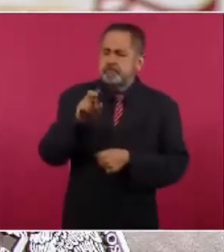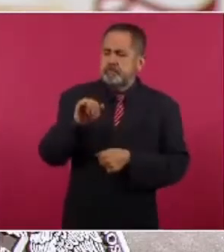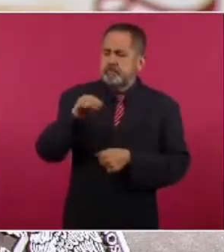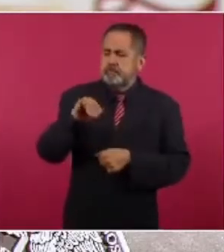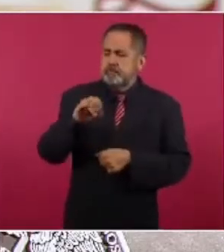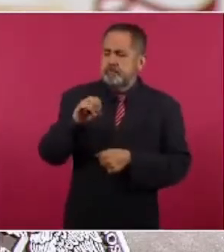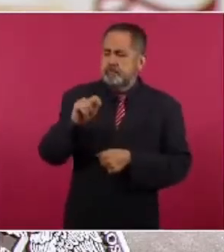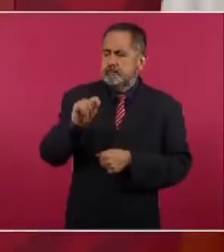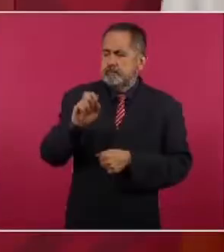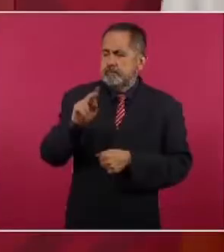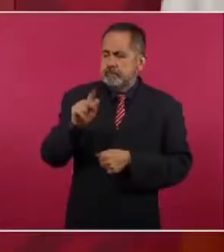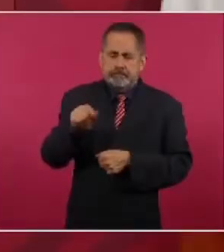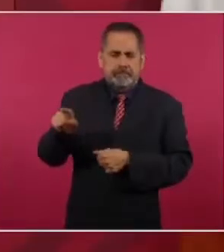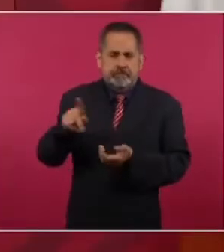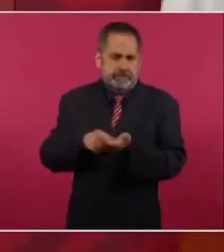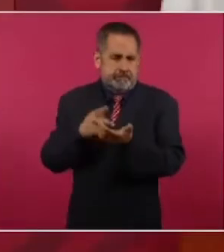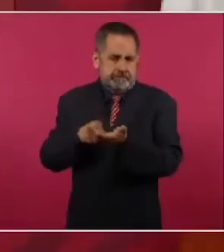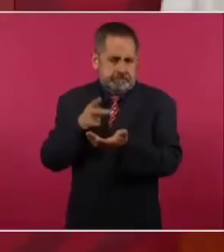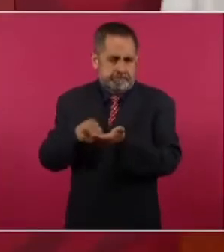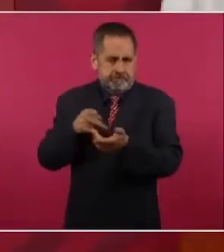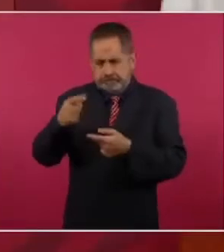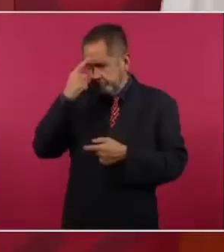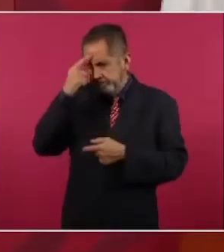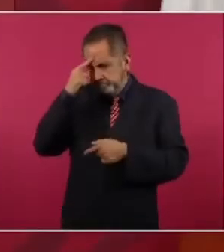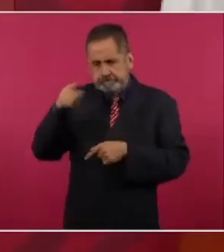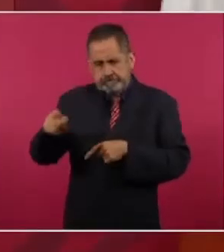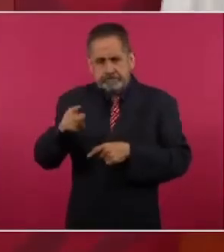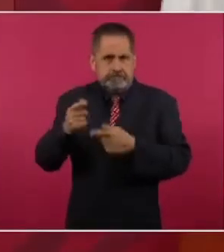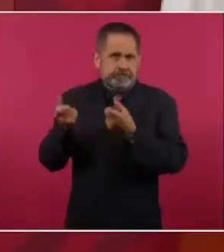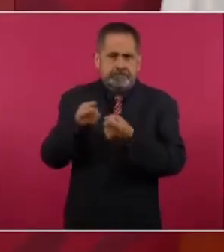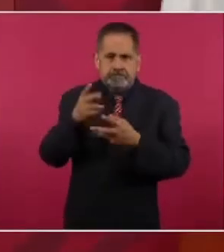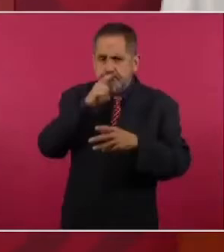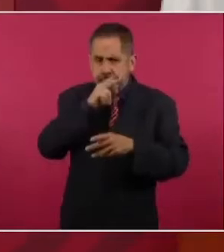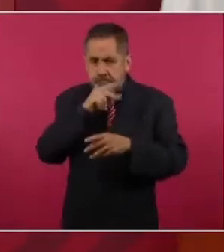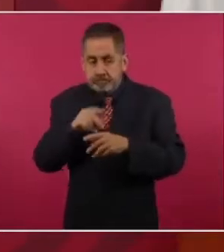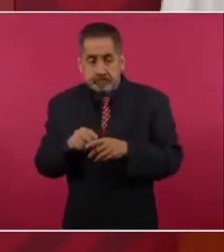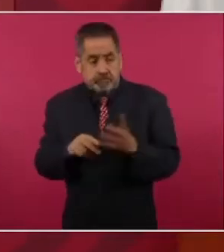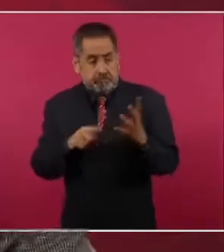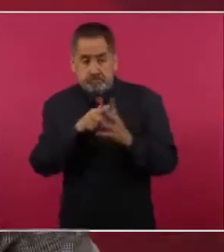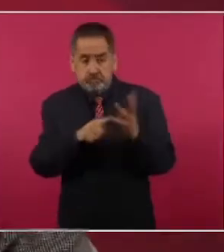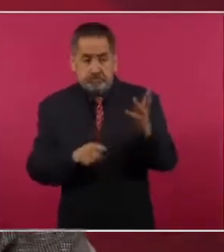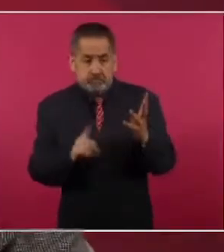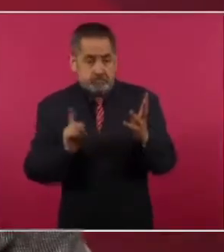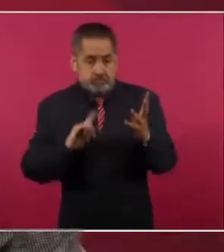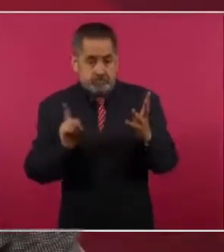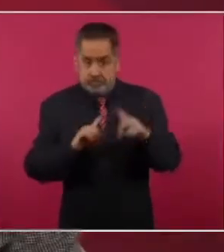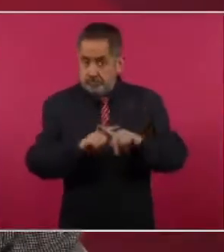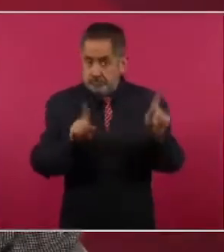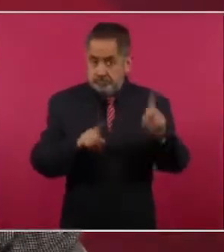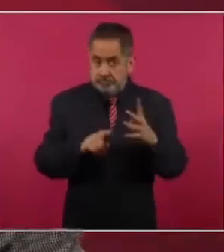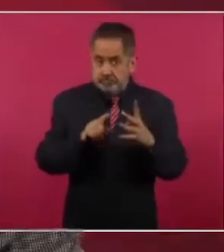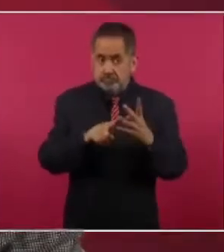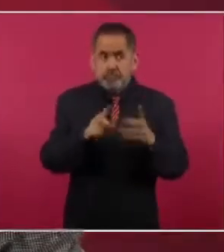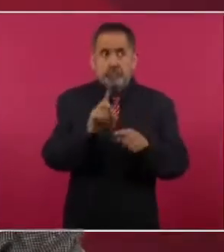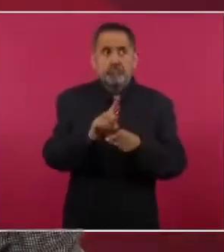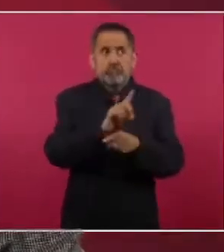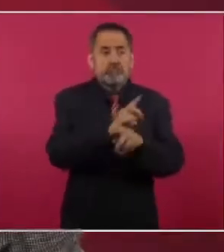de sus inquietudes mayores para algunos, no para los padres que desde hace